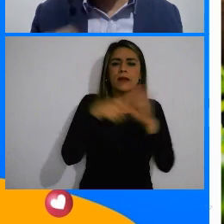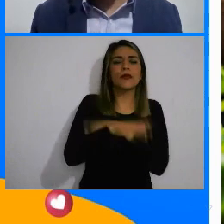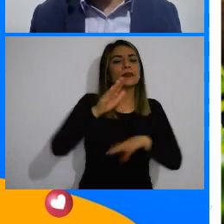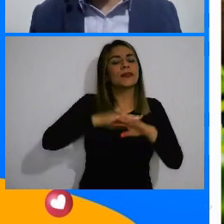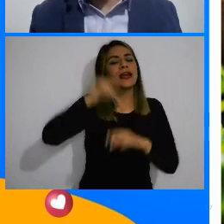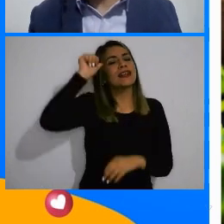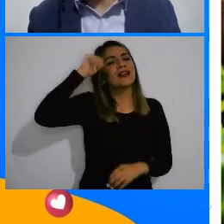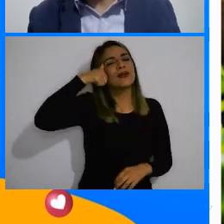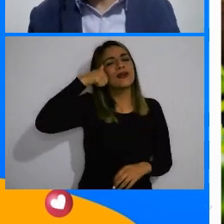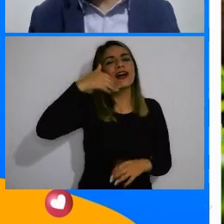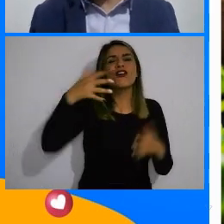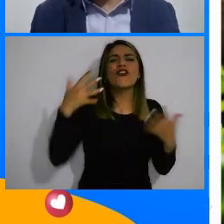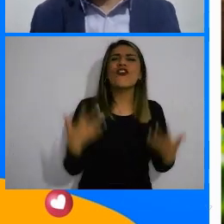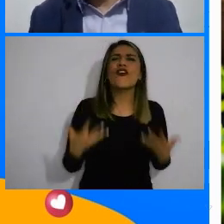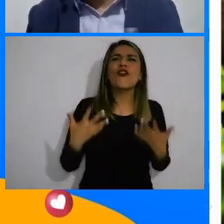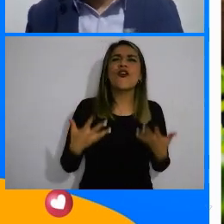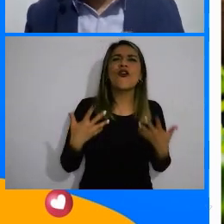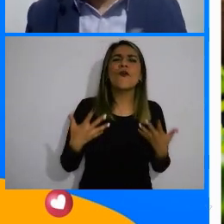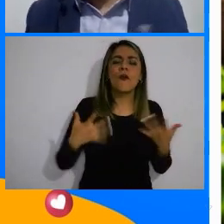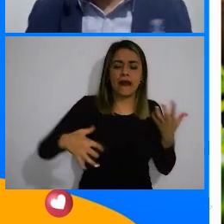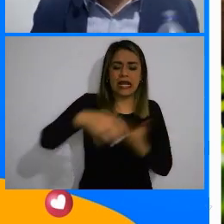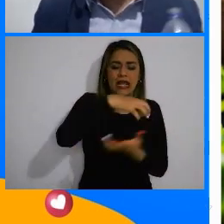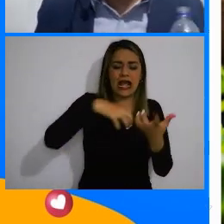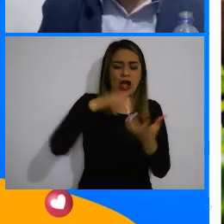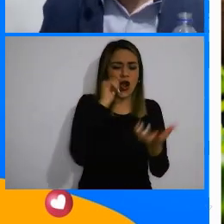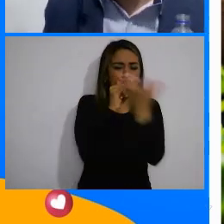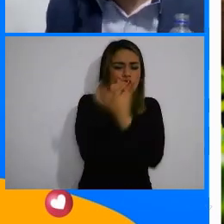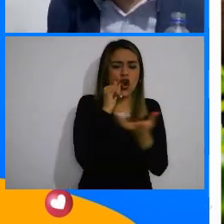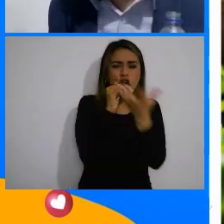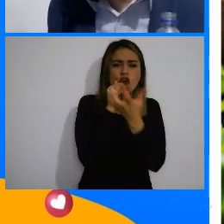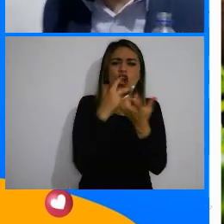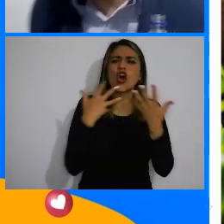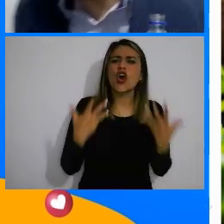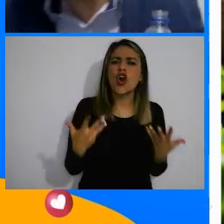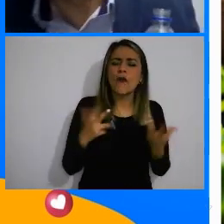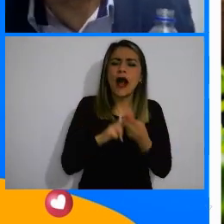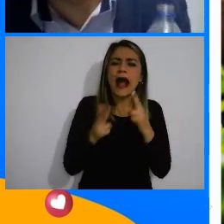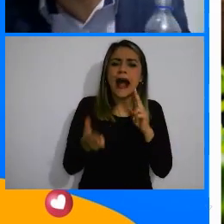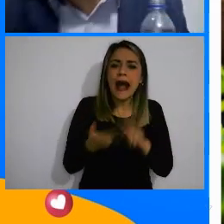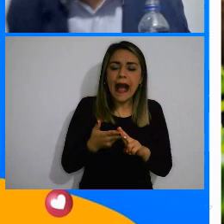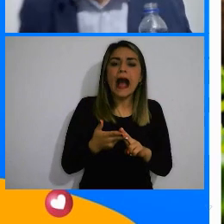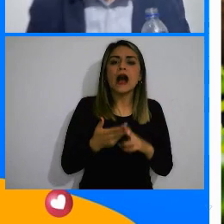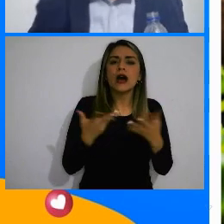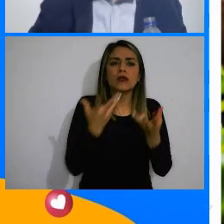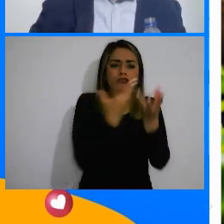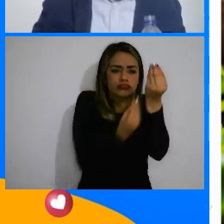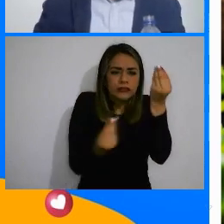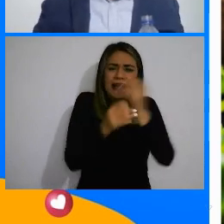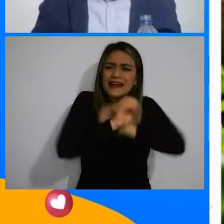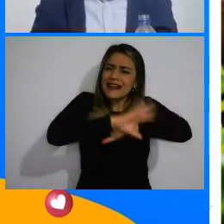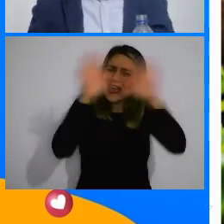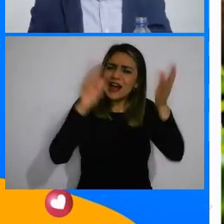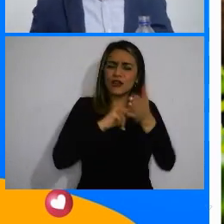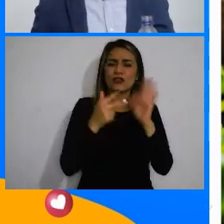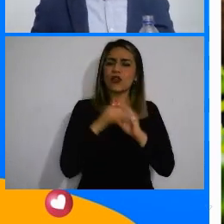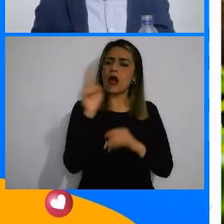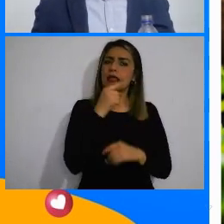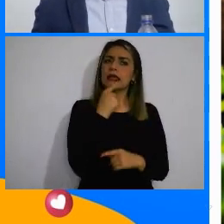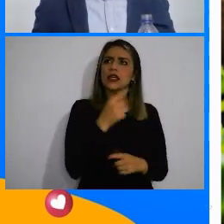o hablar un poco de cómo se divide la ecología. Antes que cómo se divide la ecología, pues eso de división no es como tan claro, ¿no? Sino es